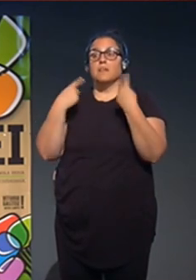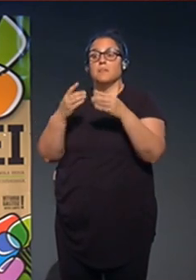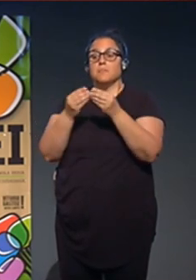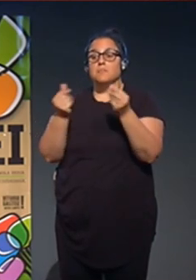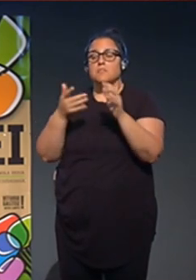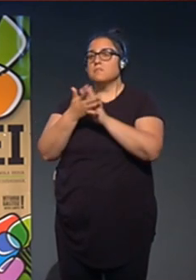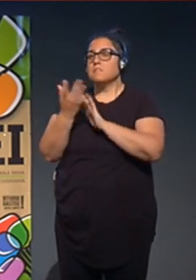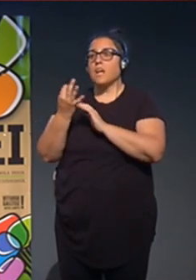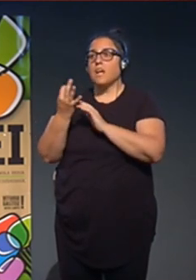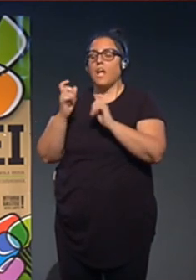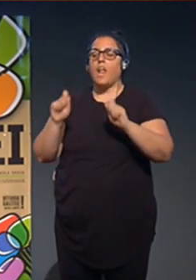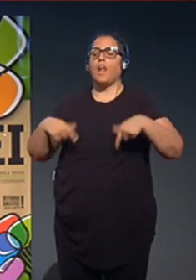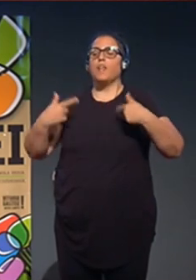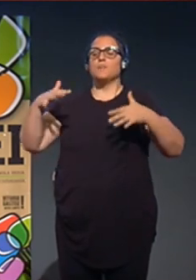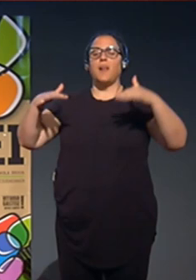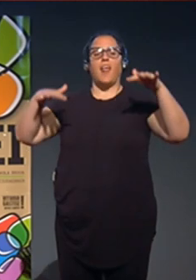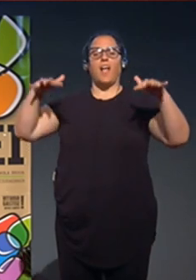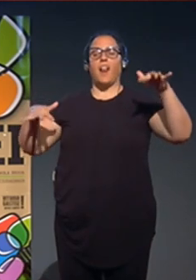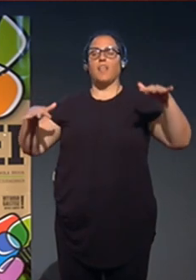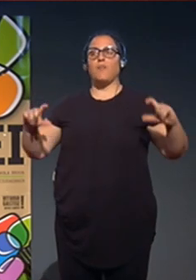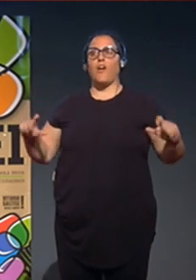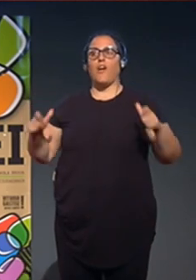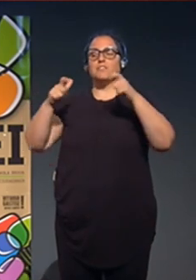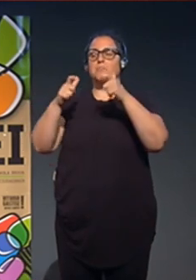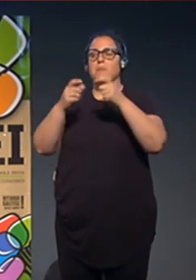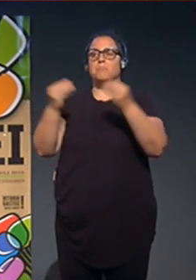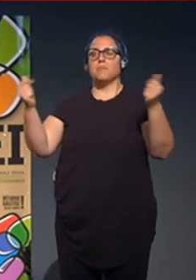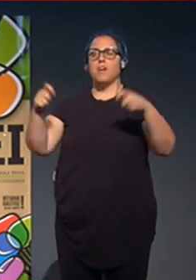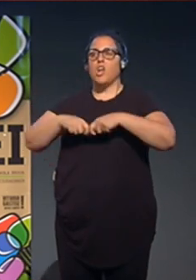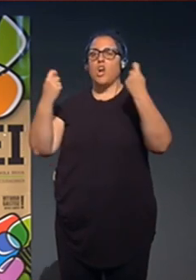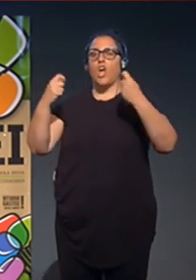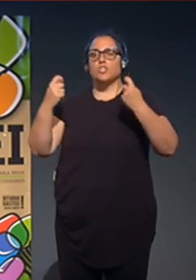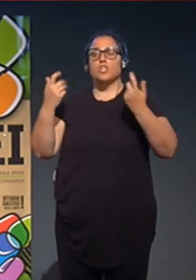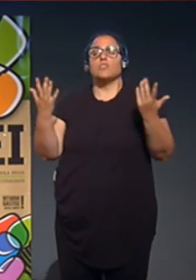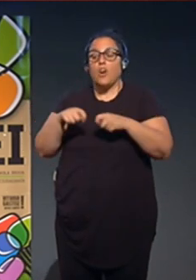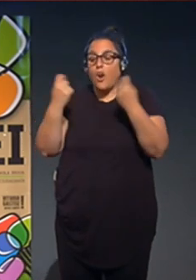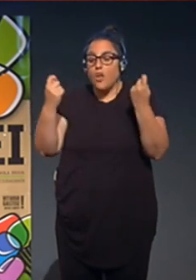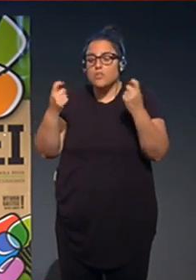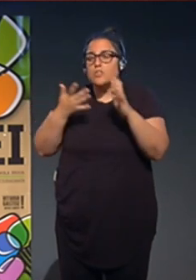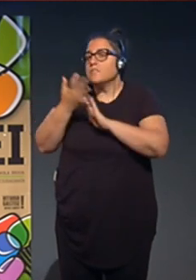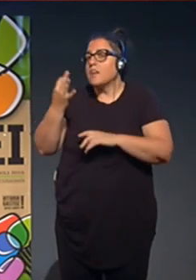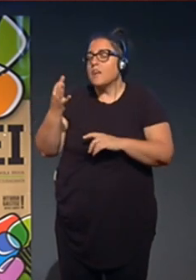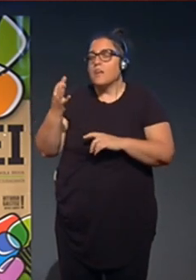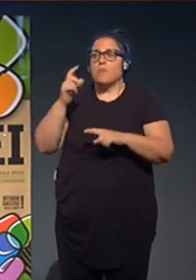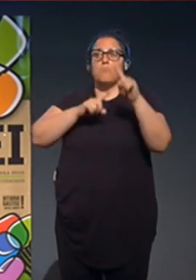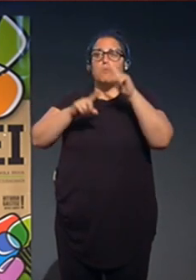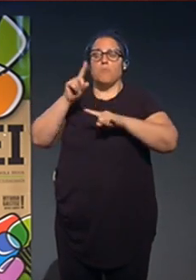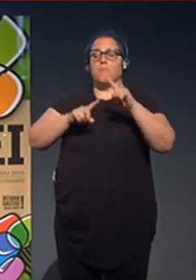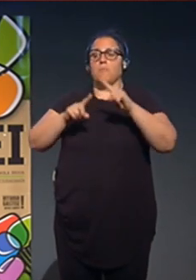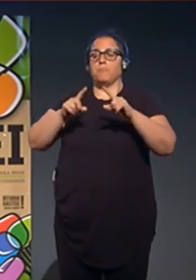naturales del sistema del ecosistema y al romperse el gran problema es que los ciclos que antes se